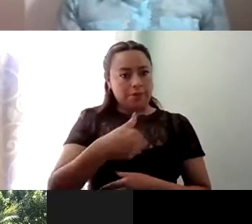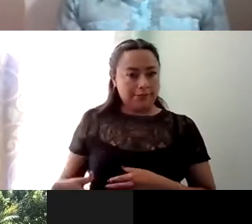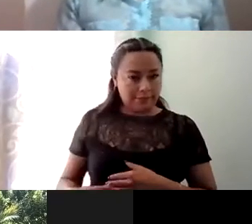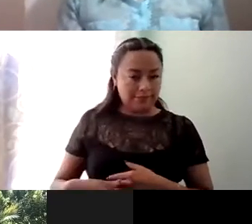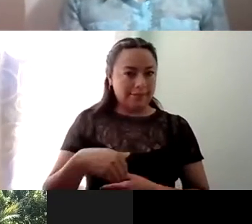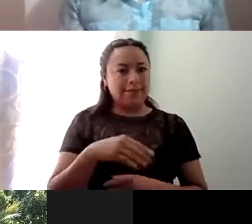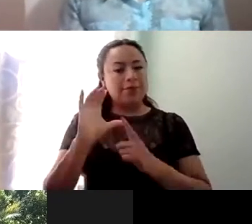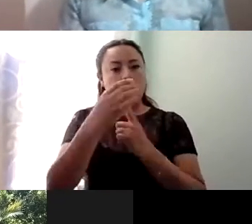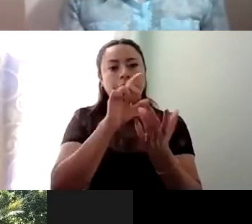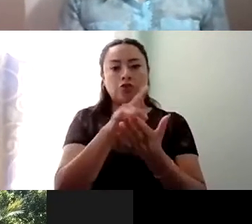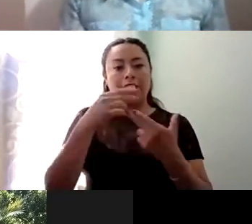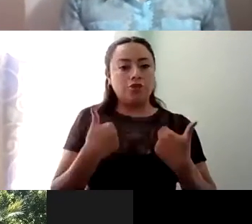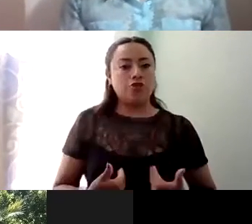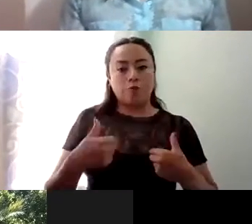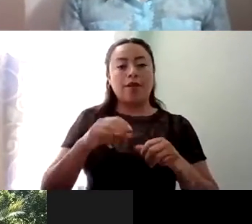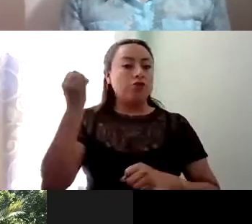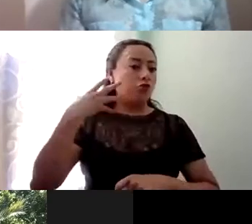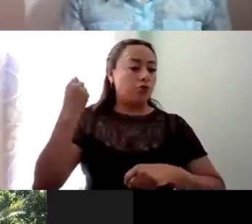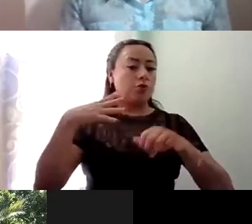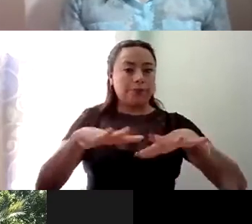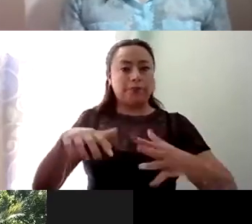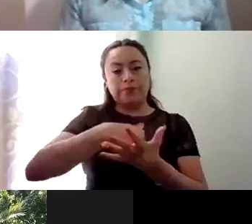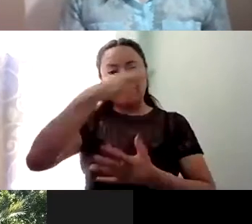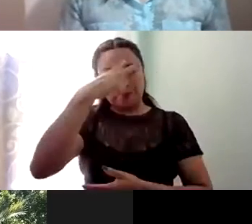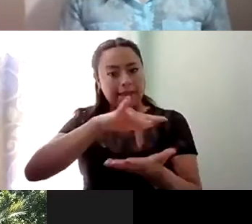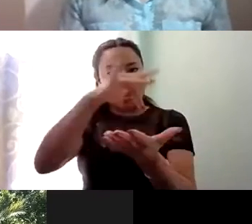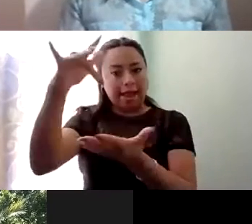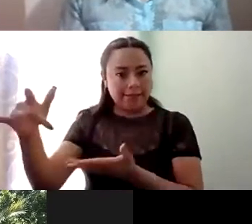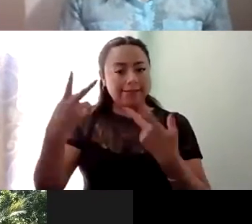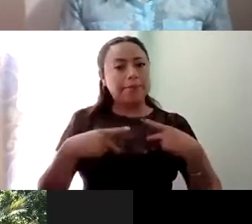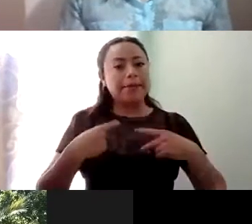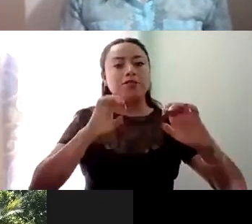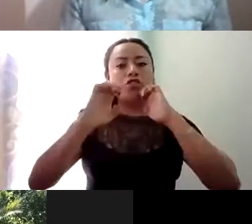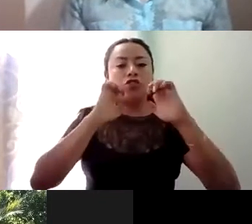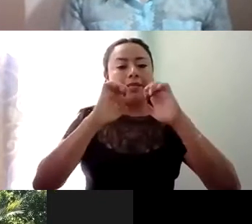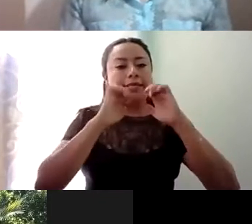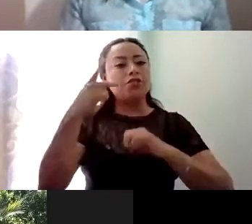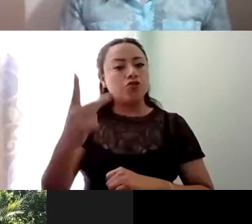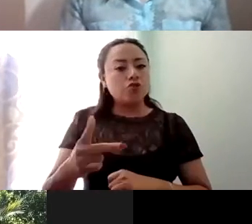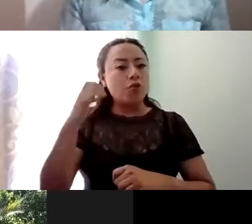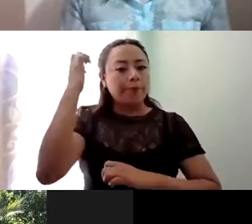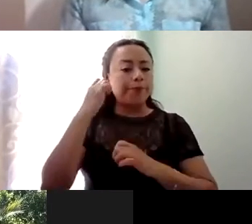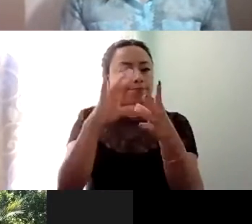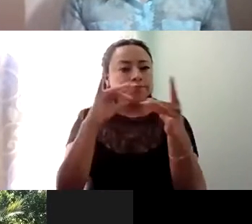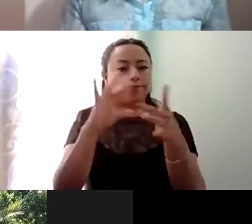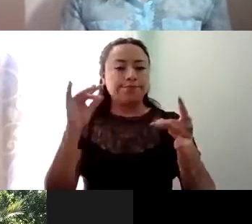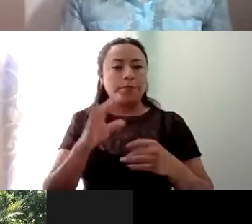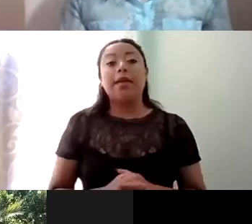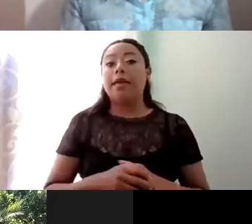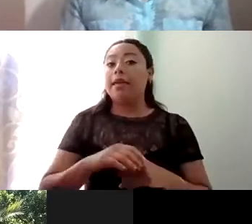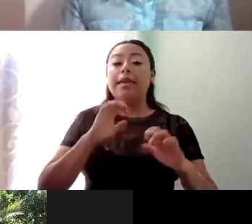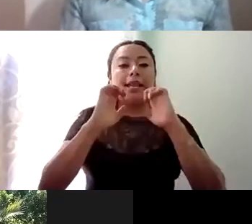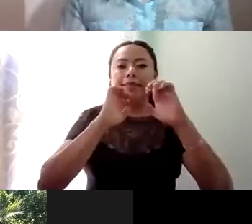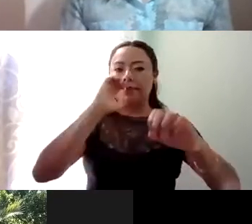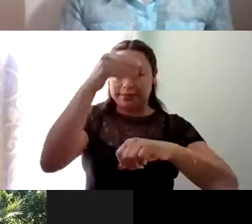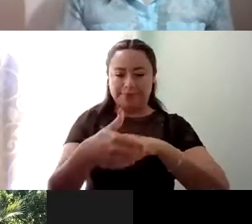de Derechos Humanos del Congreso de la Ciudad de México agradecerá a la persona entrevistada su exposición y dará por concluida la entrevista. Es cuanto,